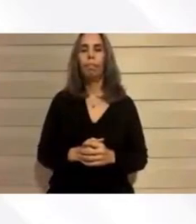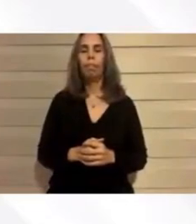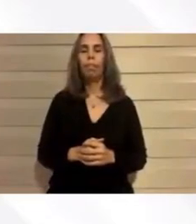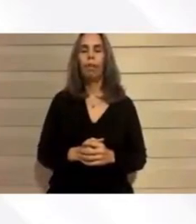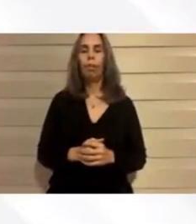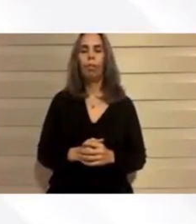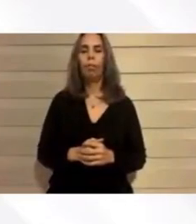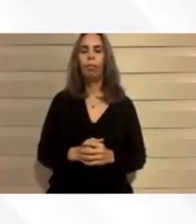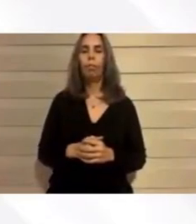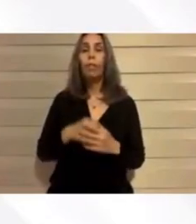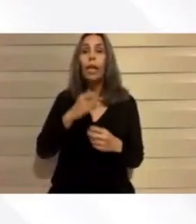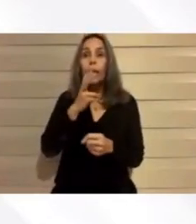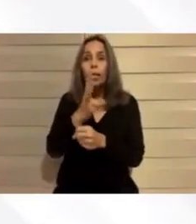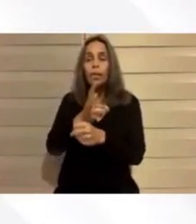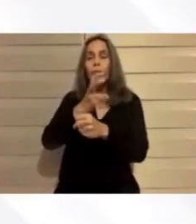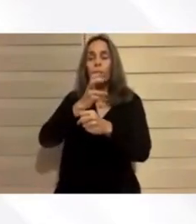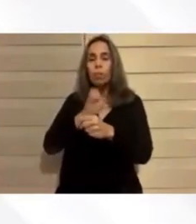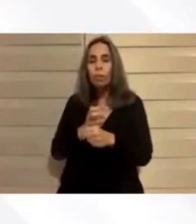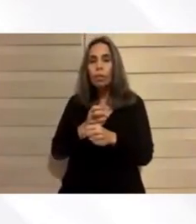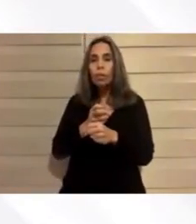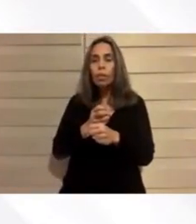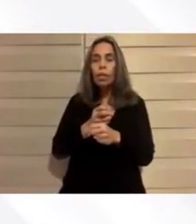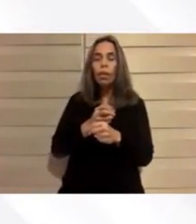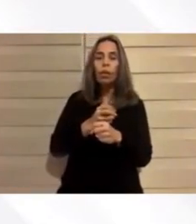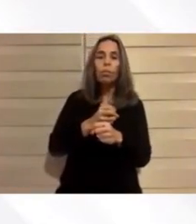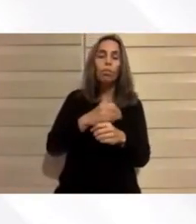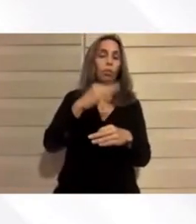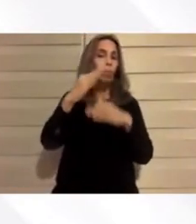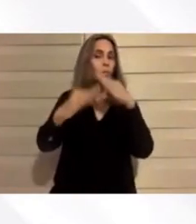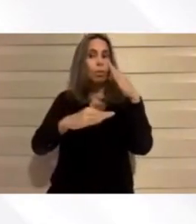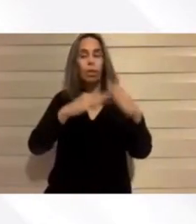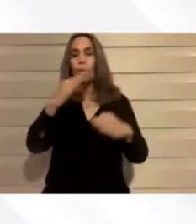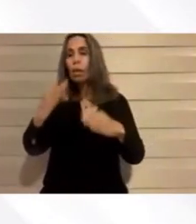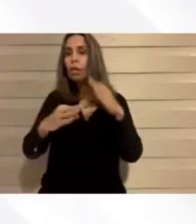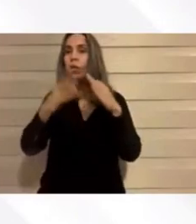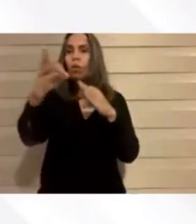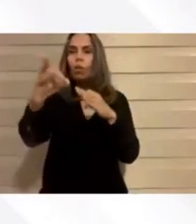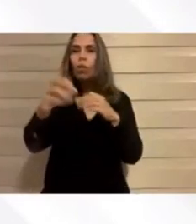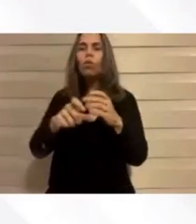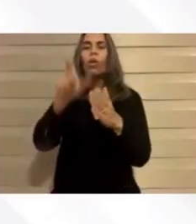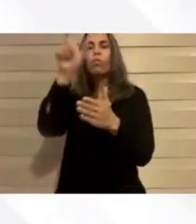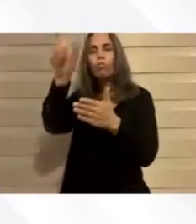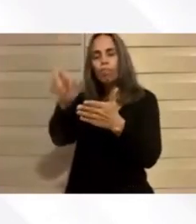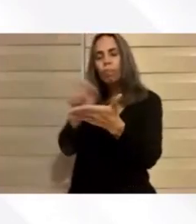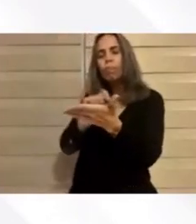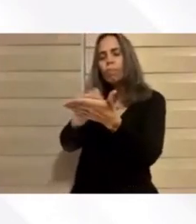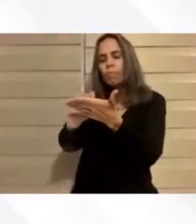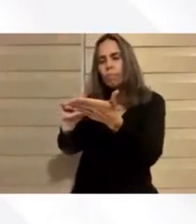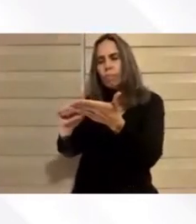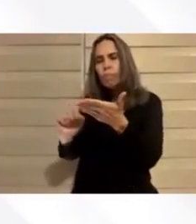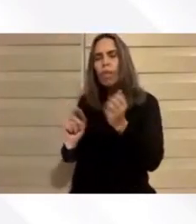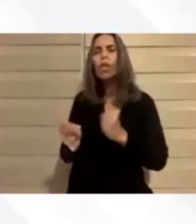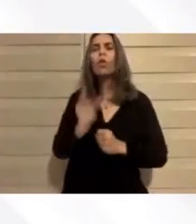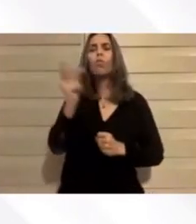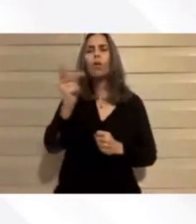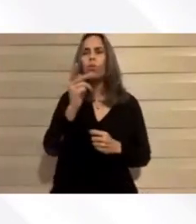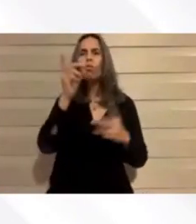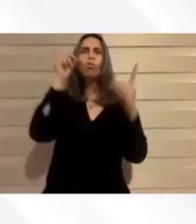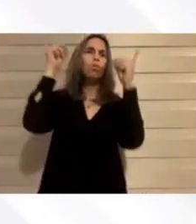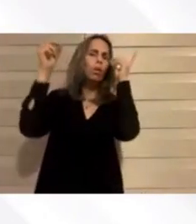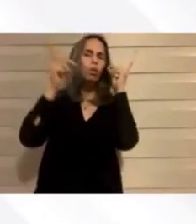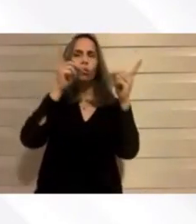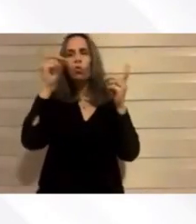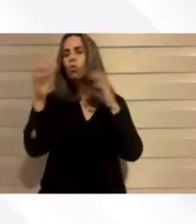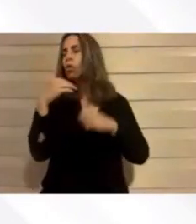Invitamos a la audiencia a hacer uso del chat anotando sus preguntas para ser consideradas por